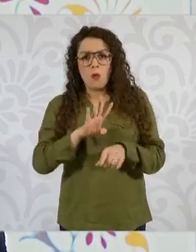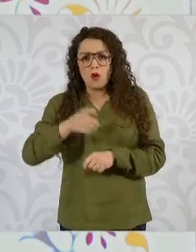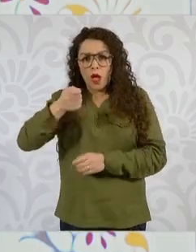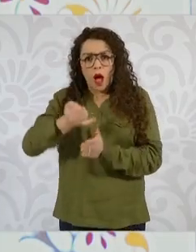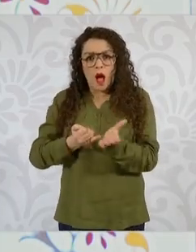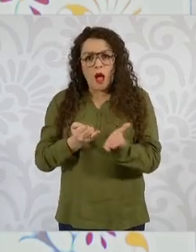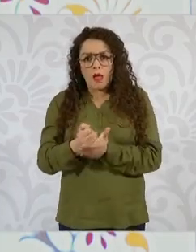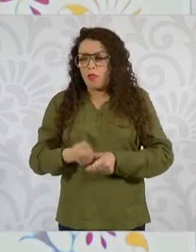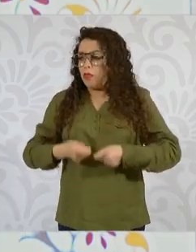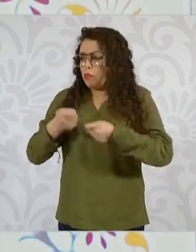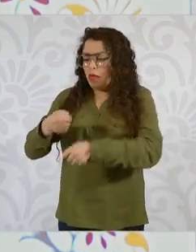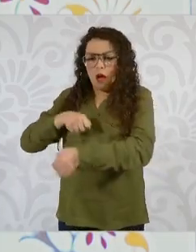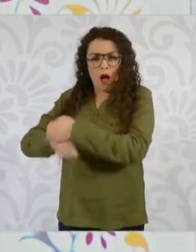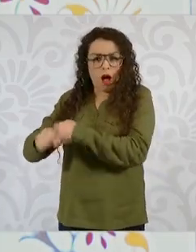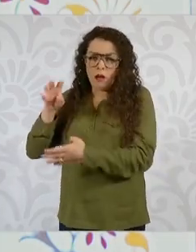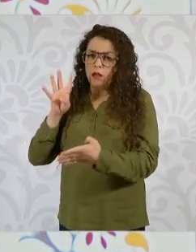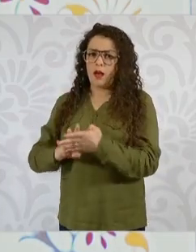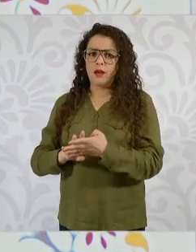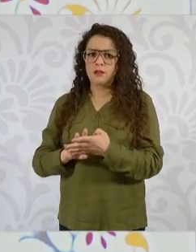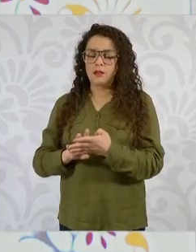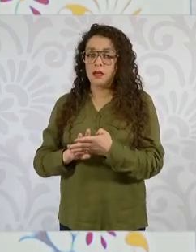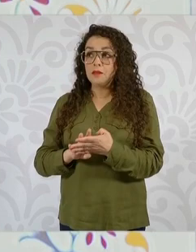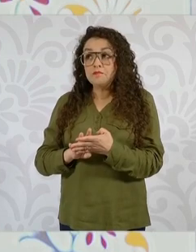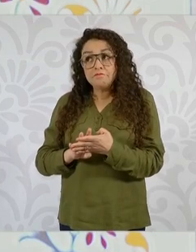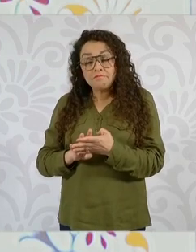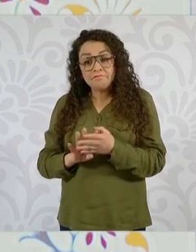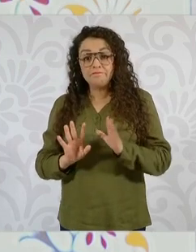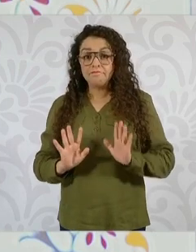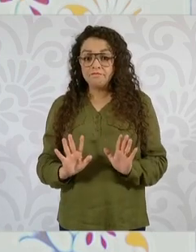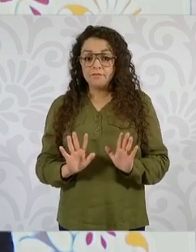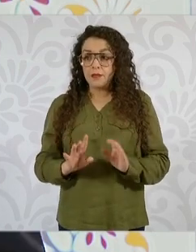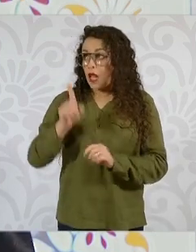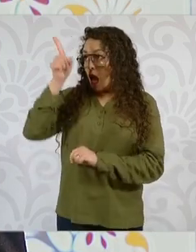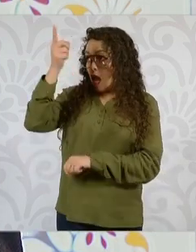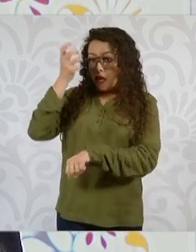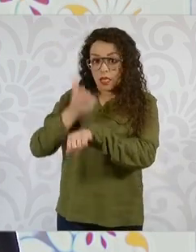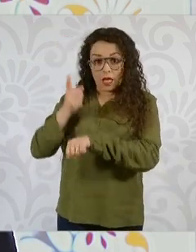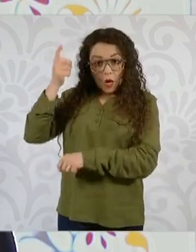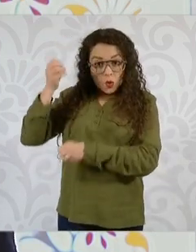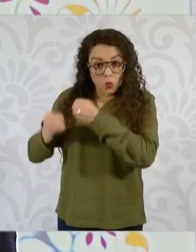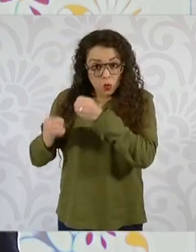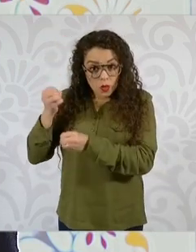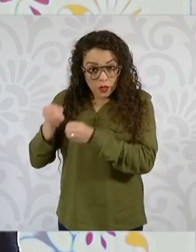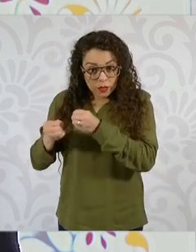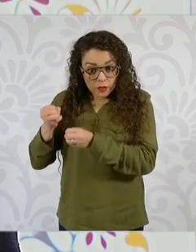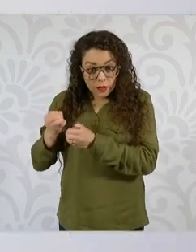aquí no sólo es lo que el juicio en Estados Unidos sino que aquí